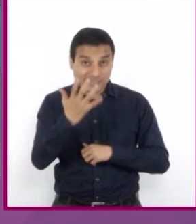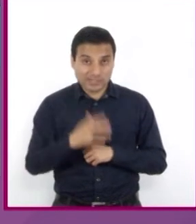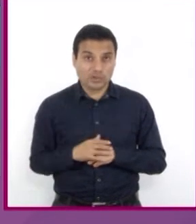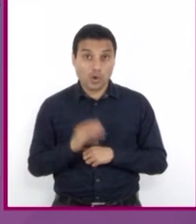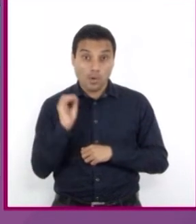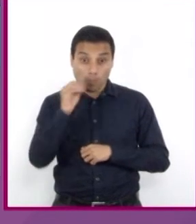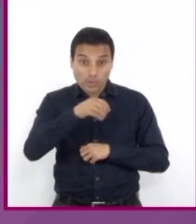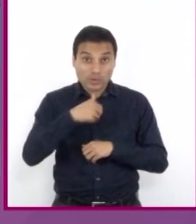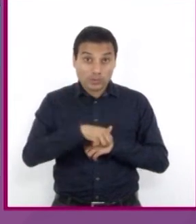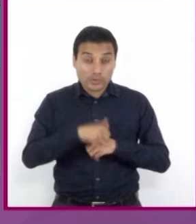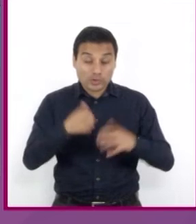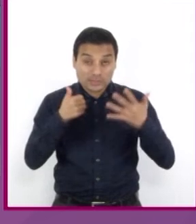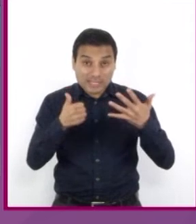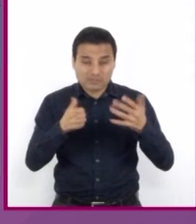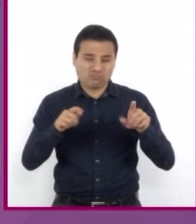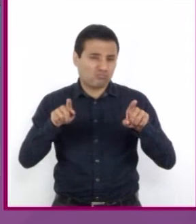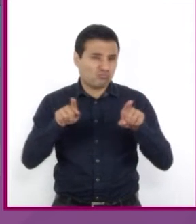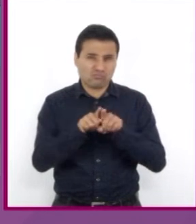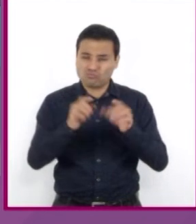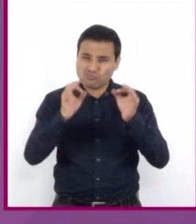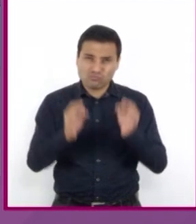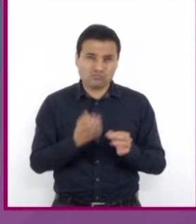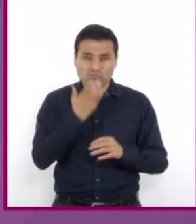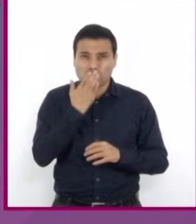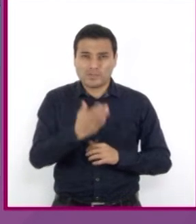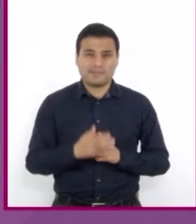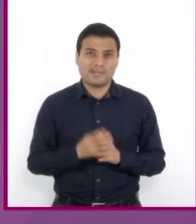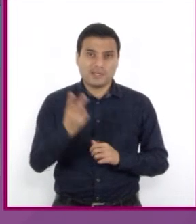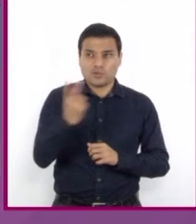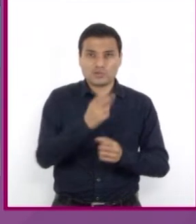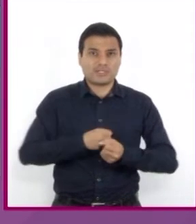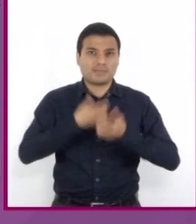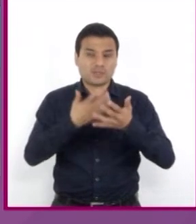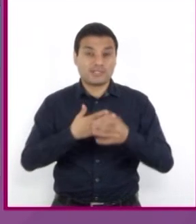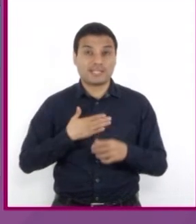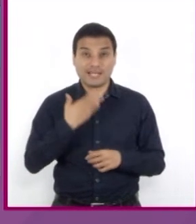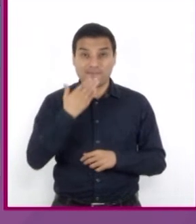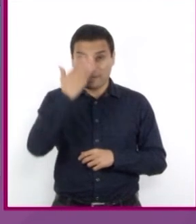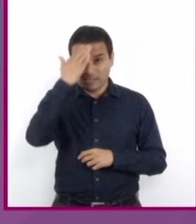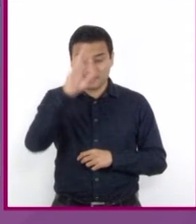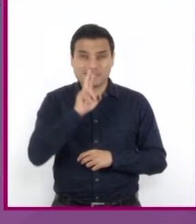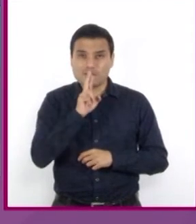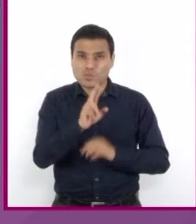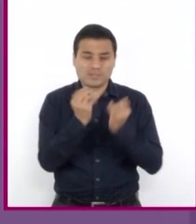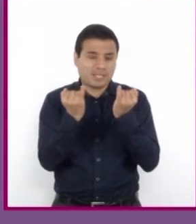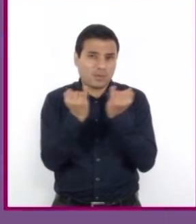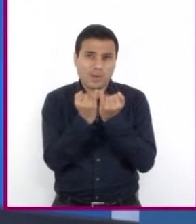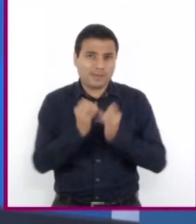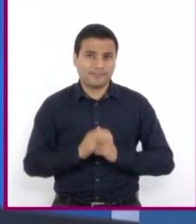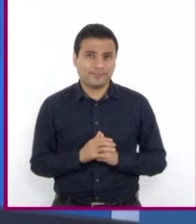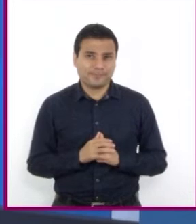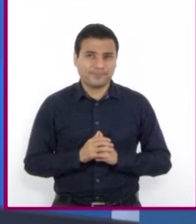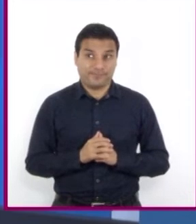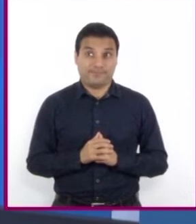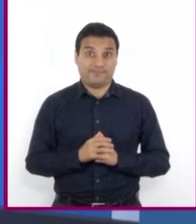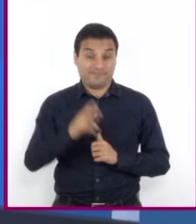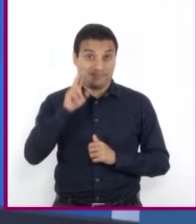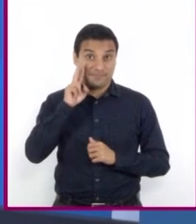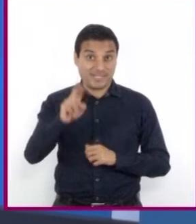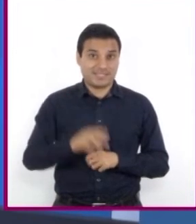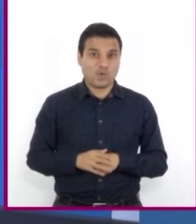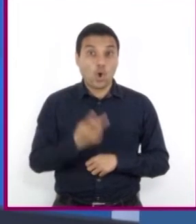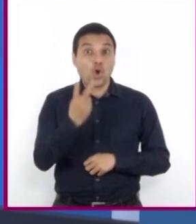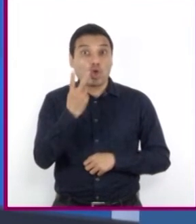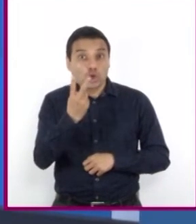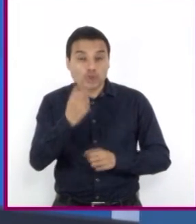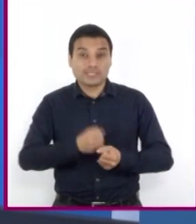n es igual a 6. Con ambas expresiones algebraicas, tenemos el mismo resultado. Con las dos